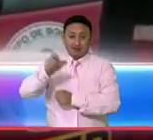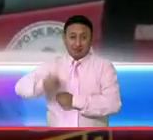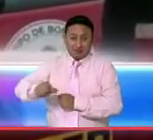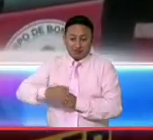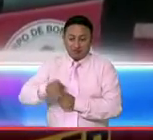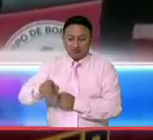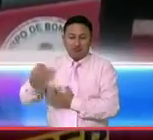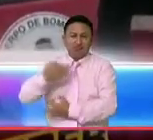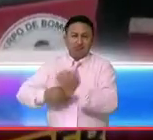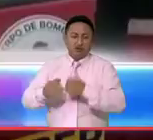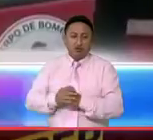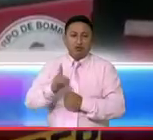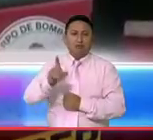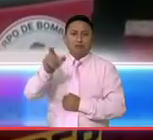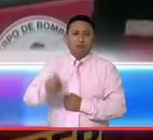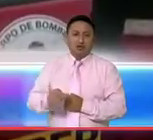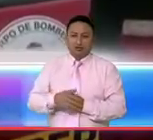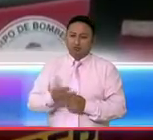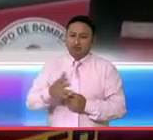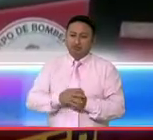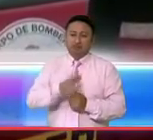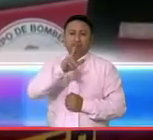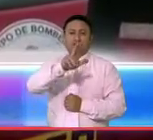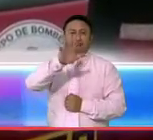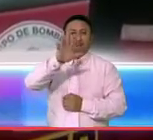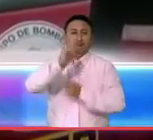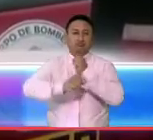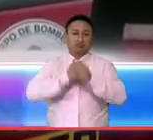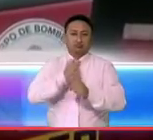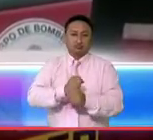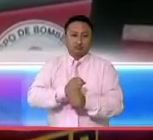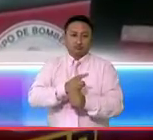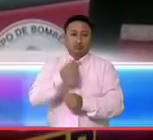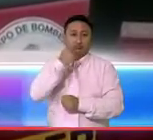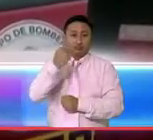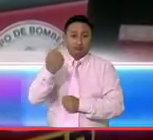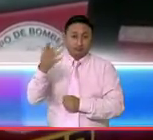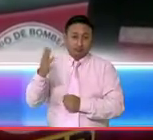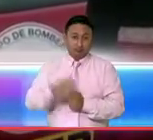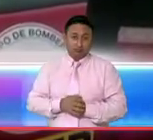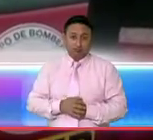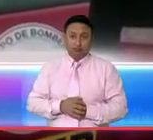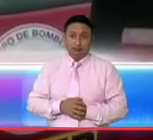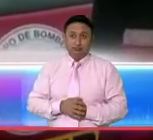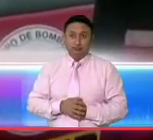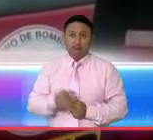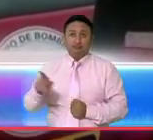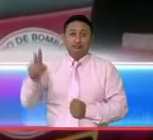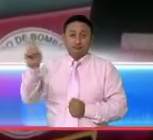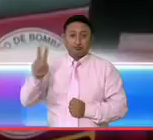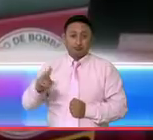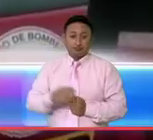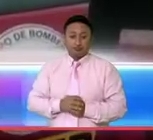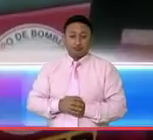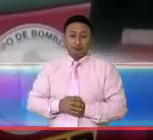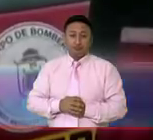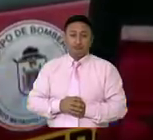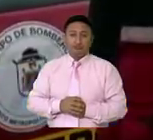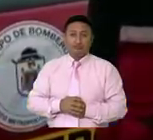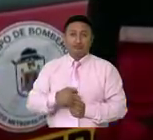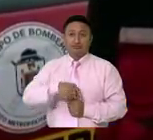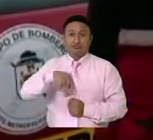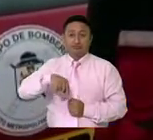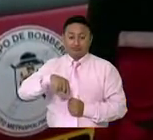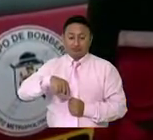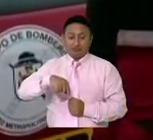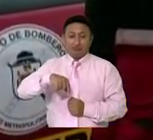cuales indicaban que una persona de aproximadamente 35 años de edad de género masculino, de nacionalidad venezolana, se encontraba